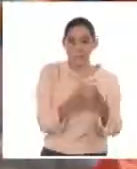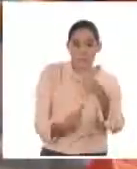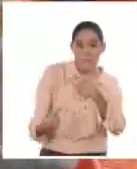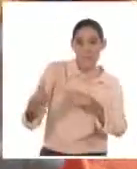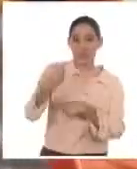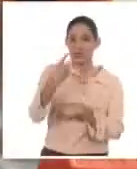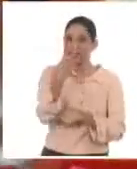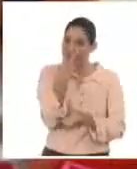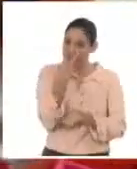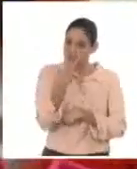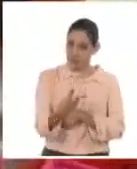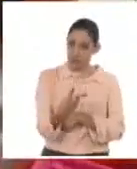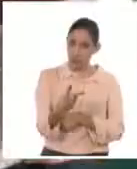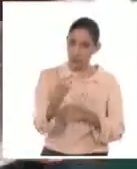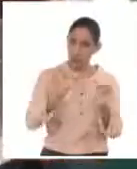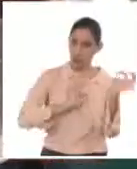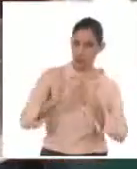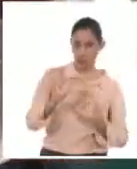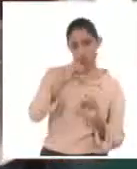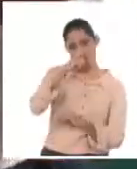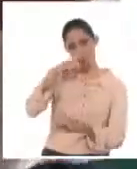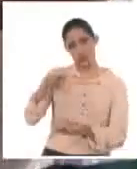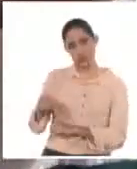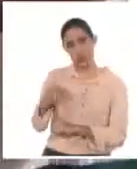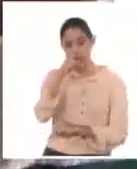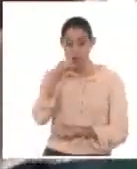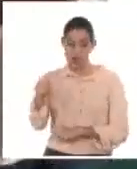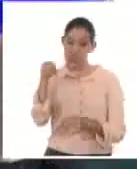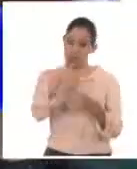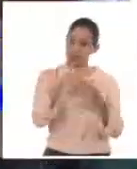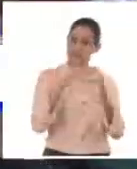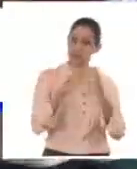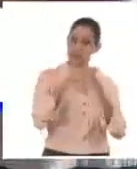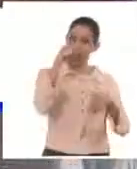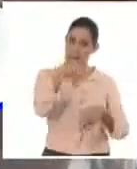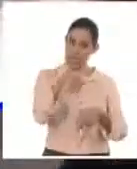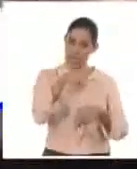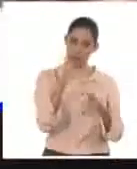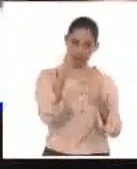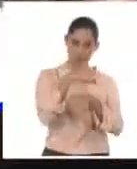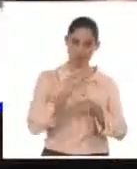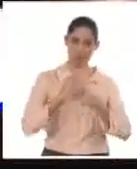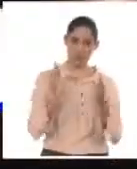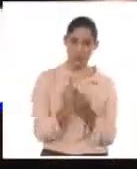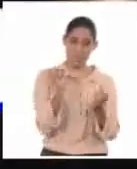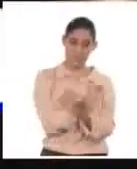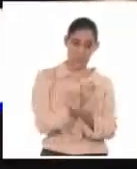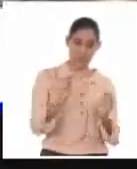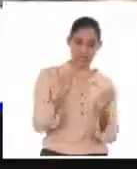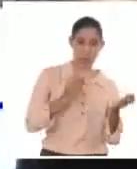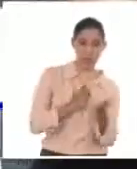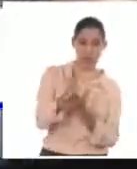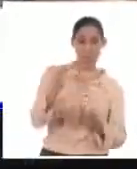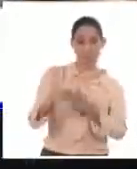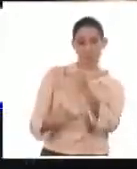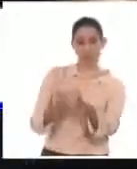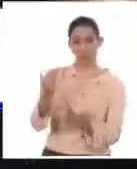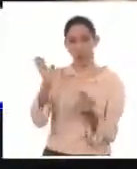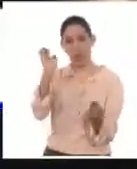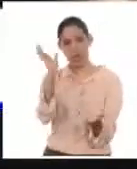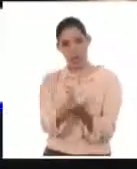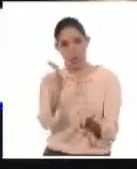el cuidado de estos infantes. Los niños viven aquí en el hogar, ellos por la mañana, para dar continuidad al proceso educativo,